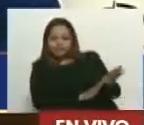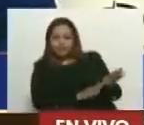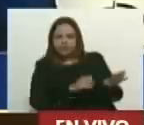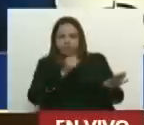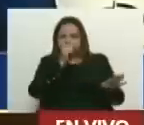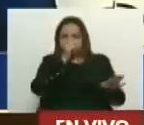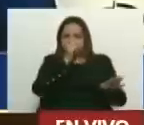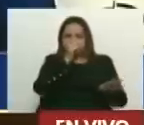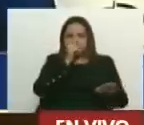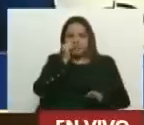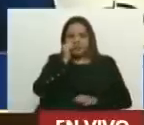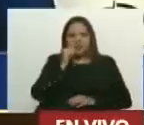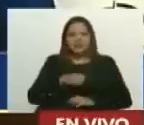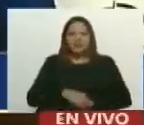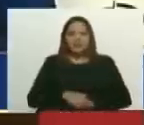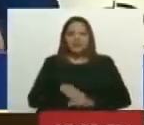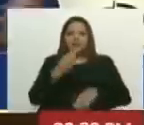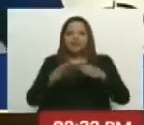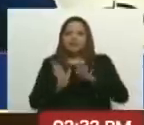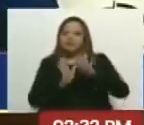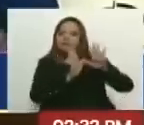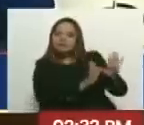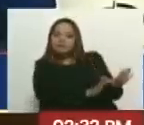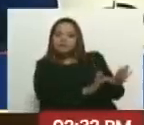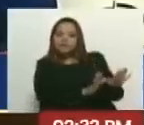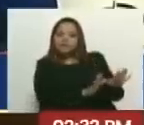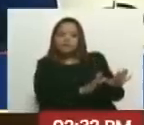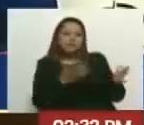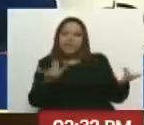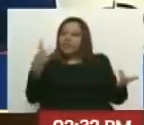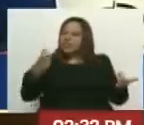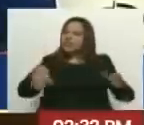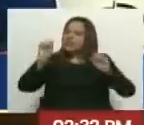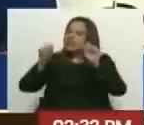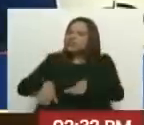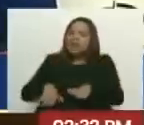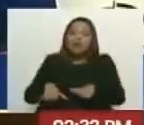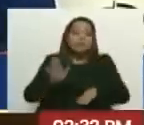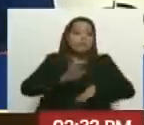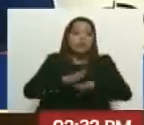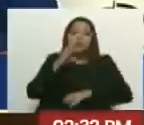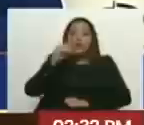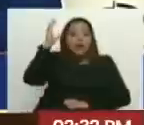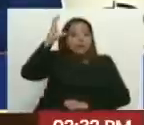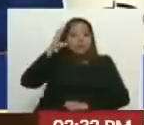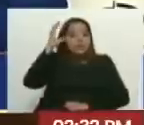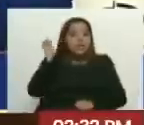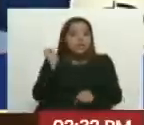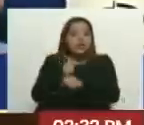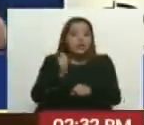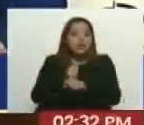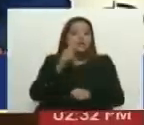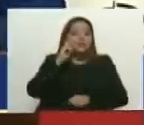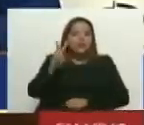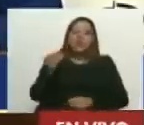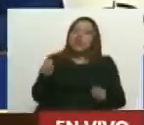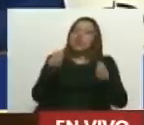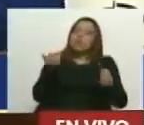digamos, de lado para incluso renunciar por su propia incapacidad, más bien vean cómo